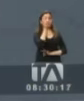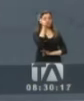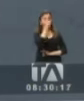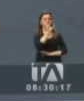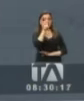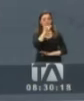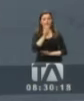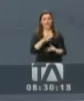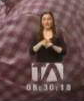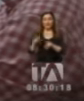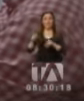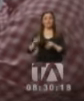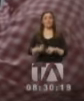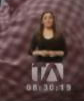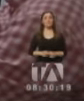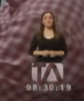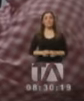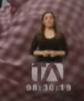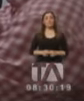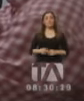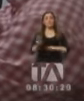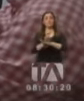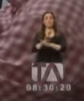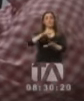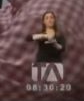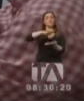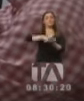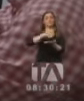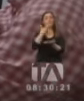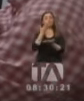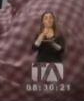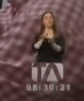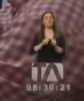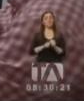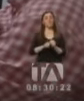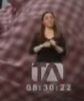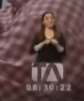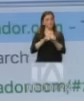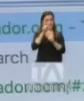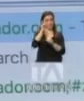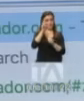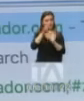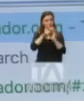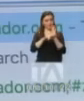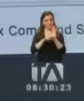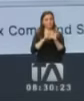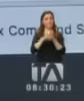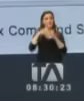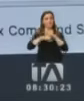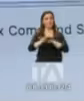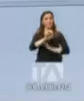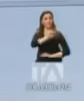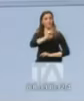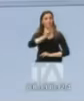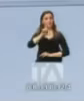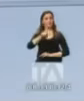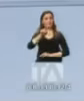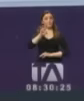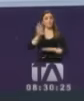búsqueda, entre otros. Para utilizar la aplicación, debe seguir los siguientes pasos. Ingresar a